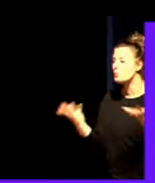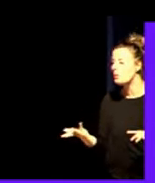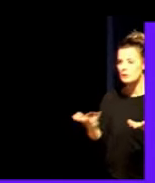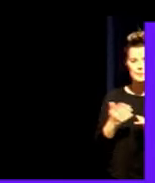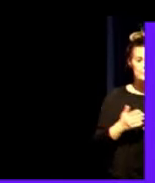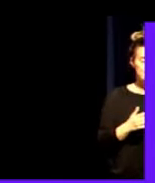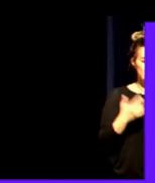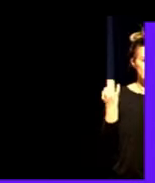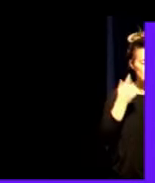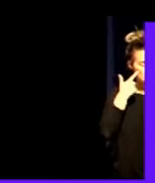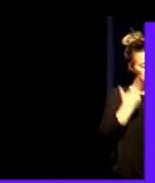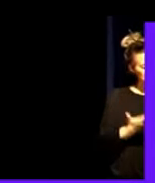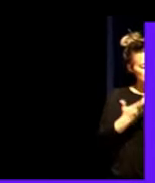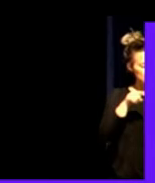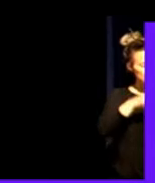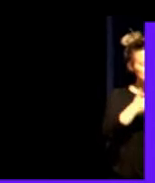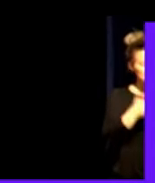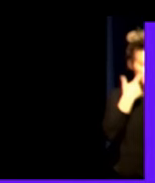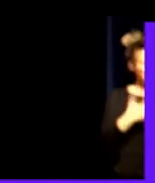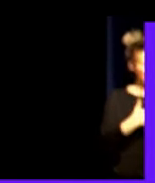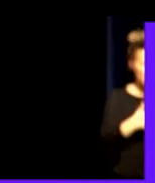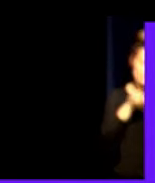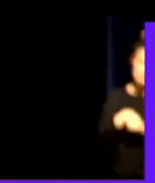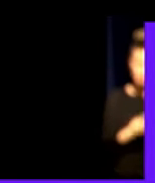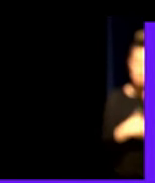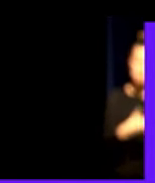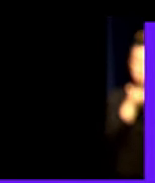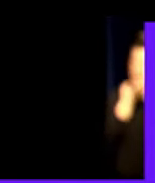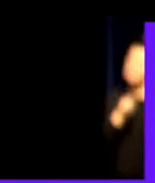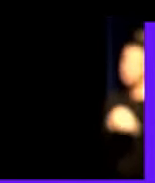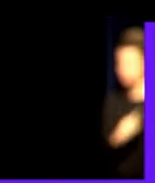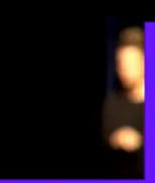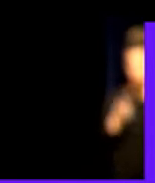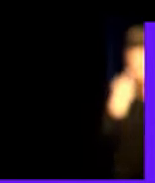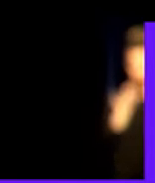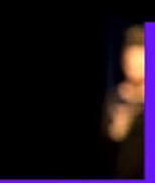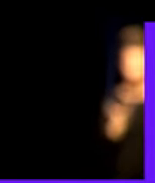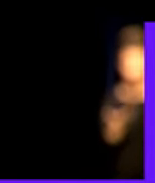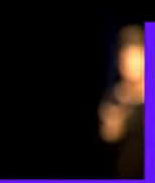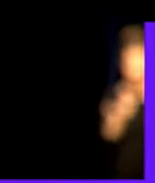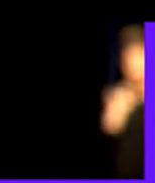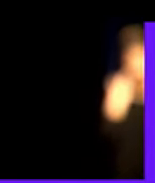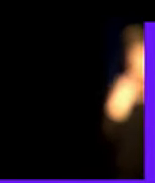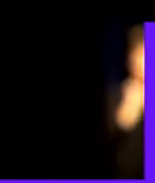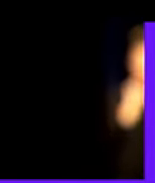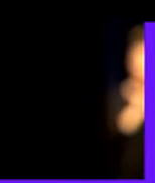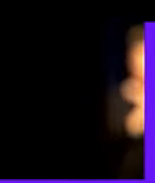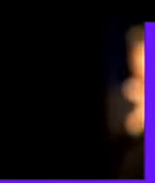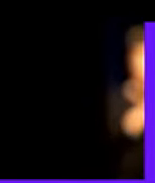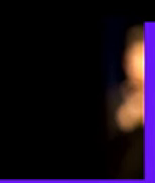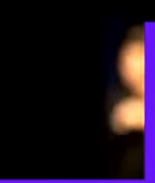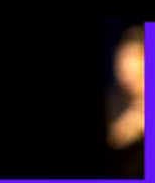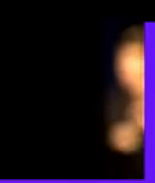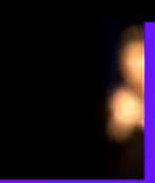¿eh? Y tenemos que evaluar el sistema, si nos funciona o no funciona, ¿no? Para consolidarlo, para hacer cambios o para